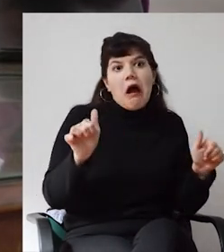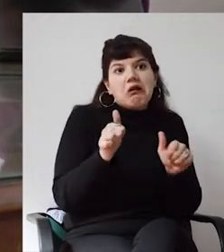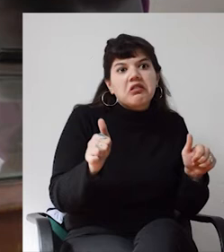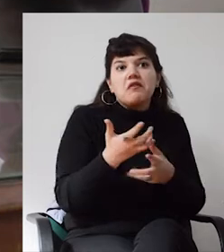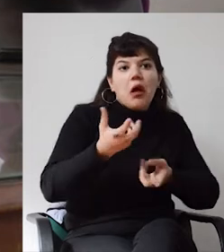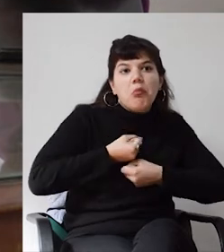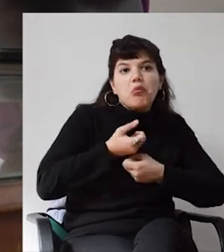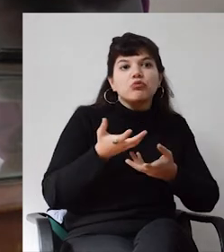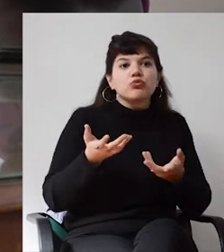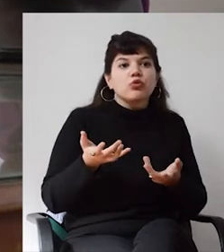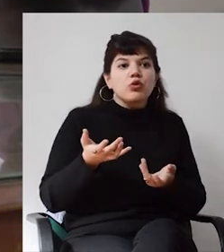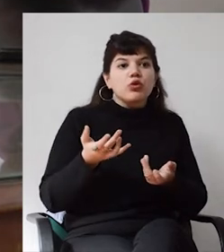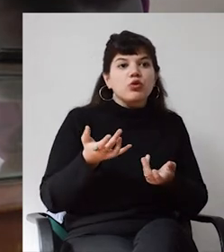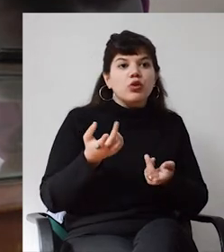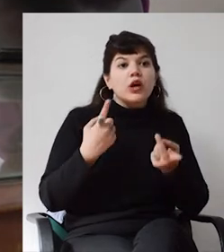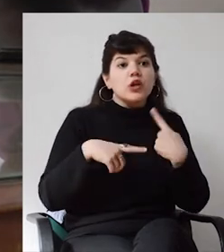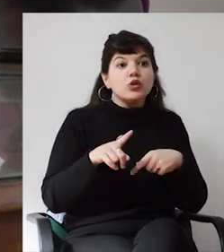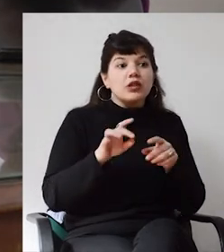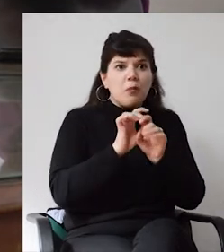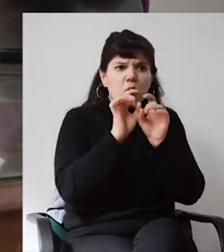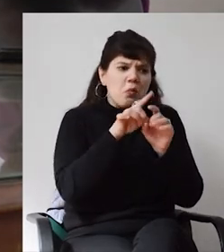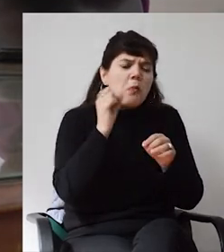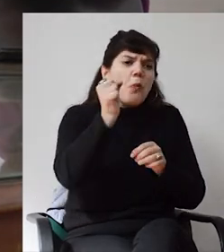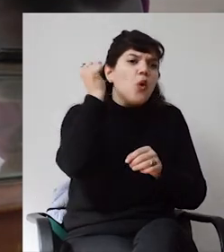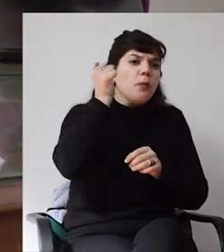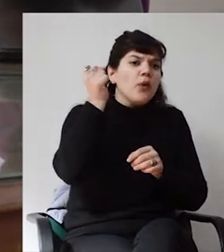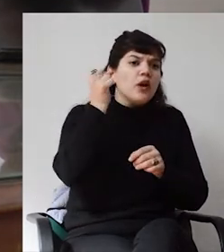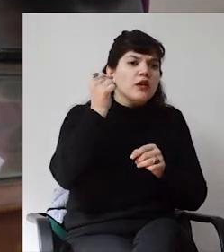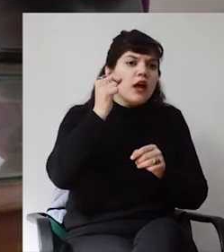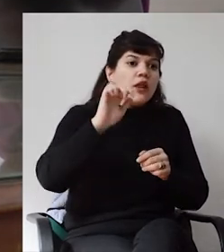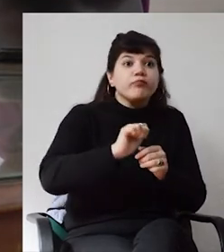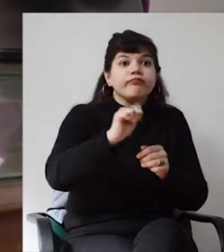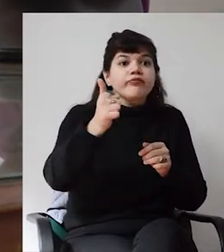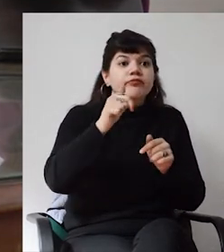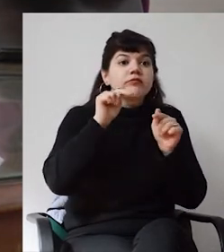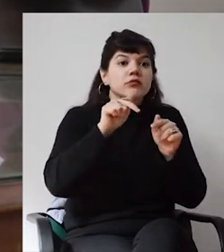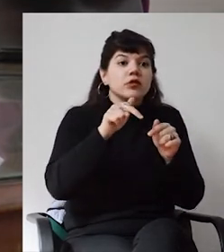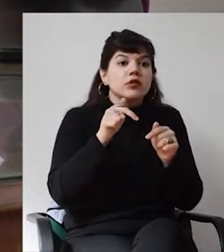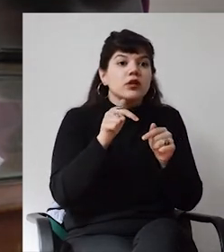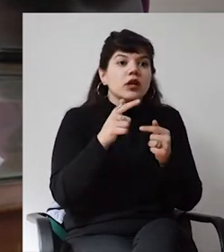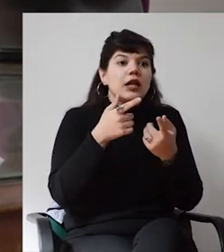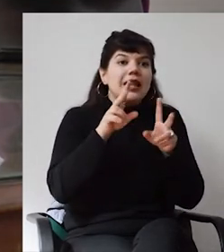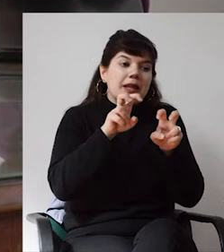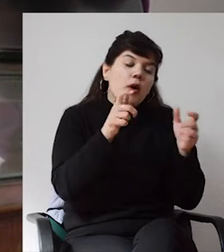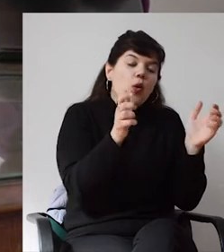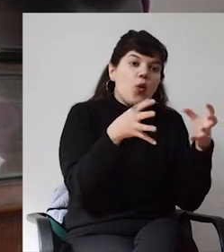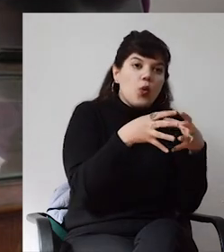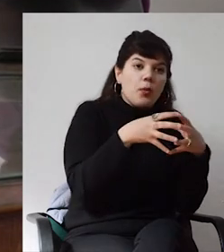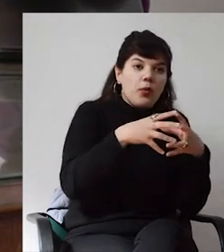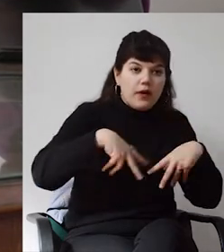que realizan actividades de apoyo y que son claves para la obtención del éxito de esos grupos de